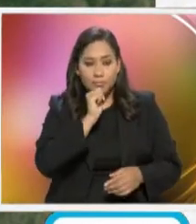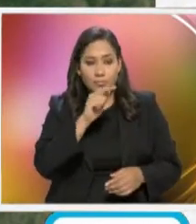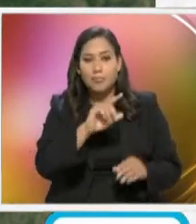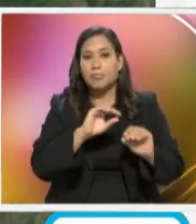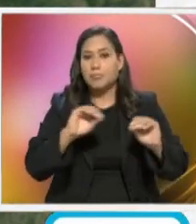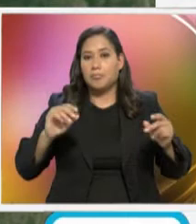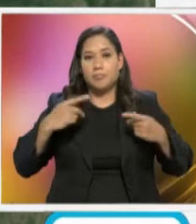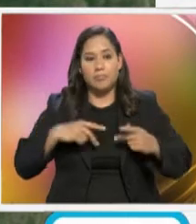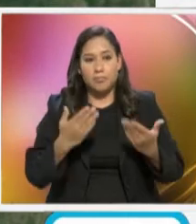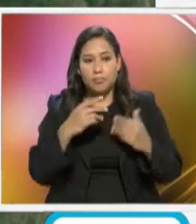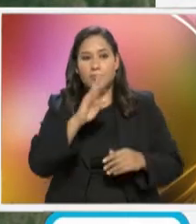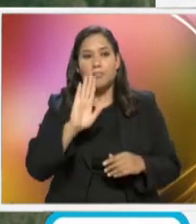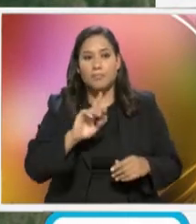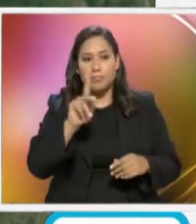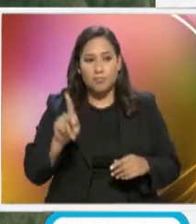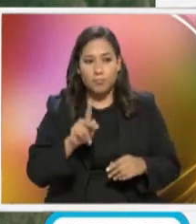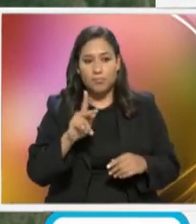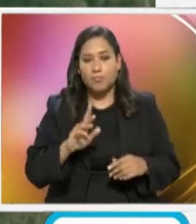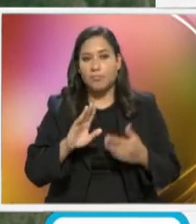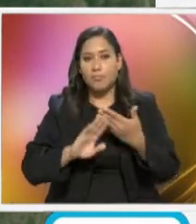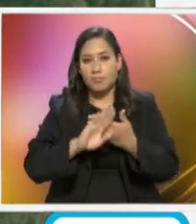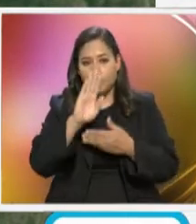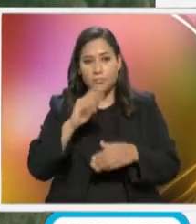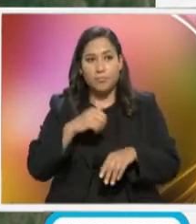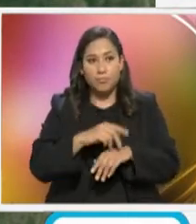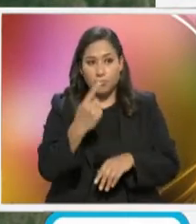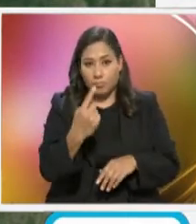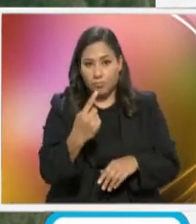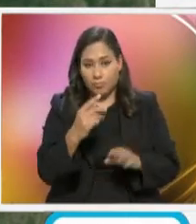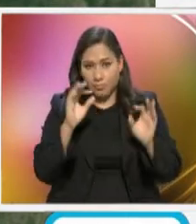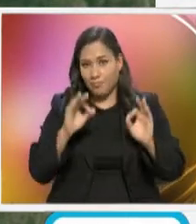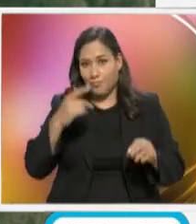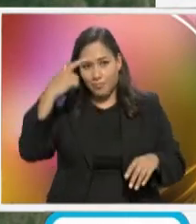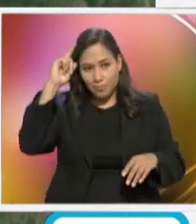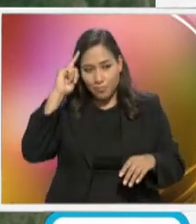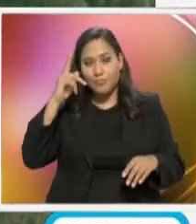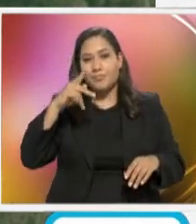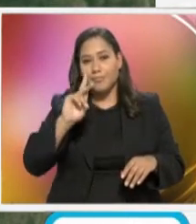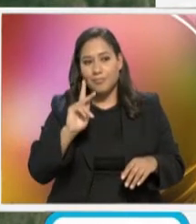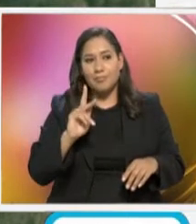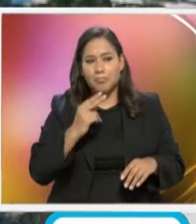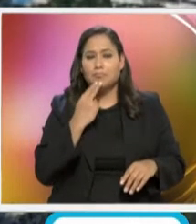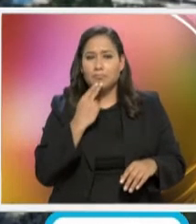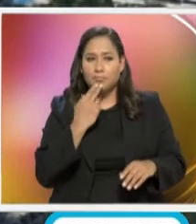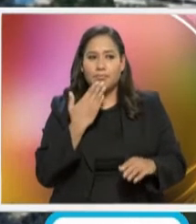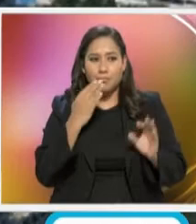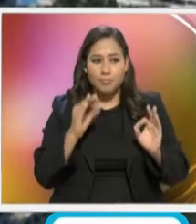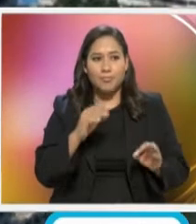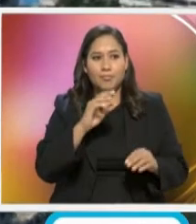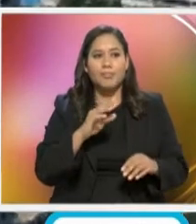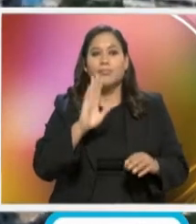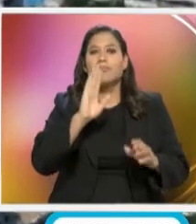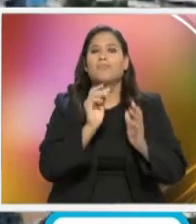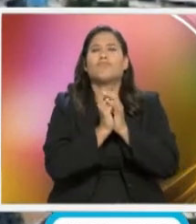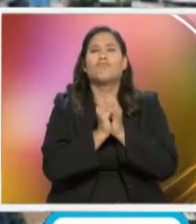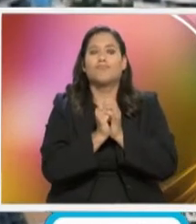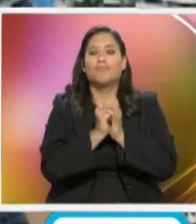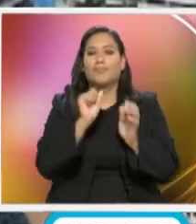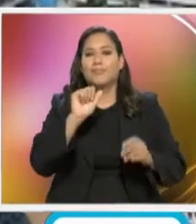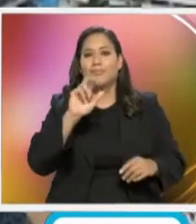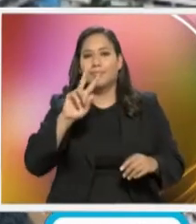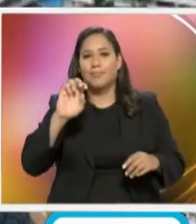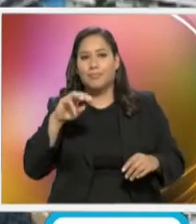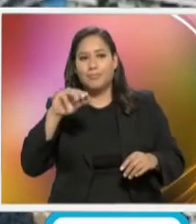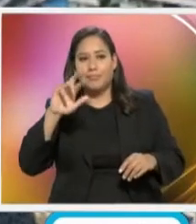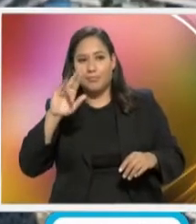pueblo fantasma, ¿no? Muy bien, mira. Y la número 1, que es una locura, pero ha funcionado, que se llama Ave María, en Florida, en